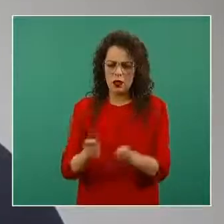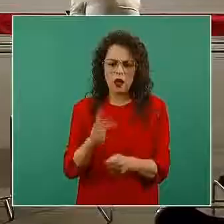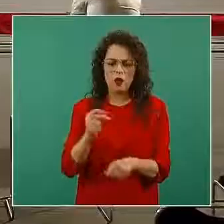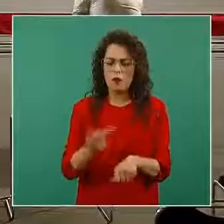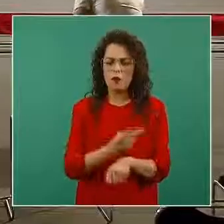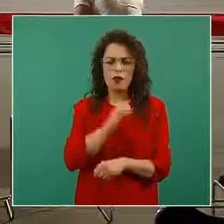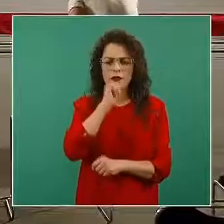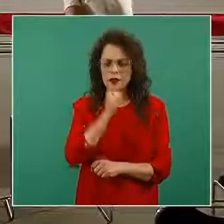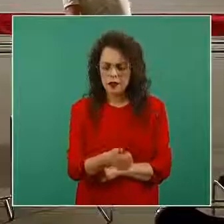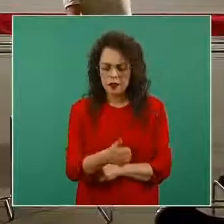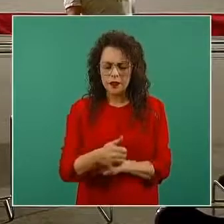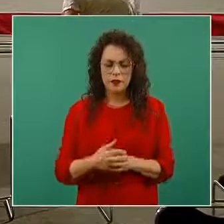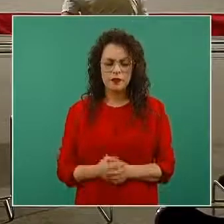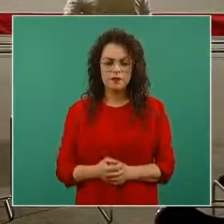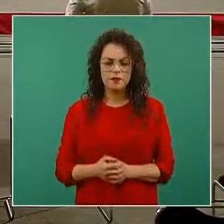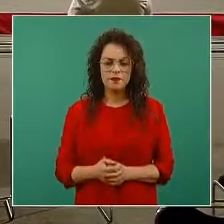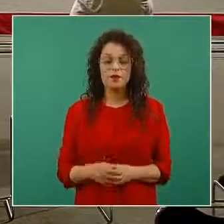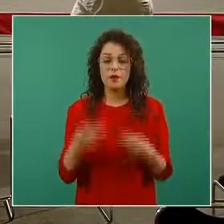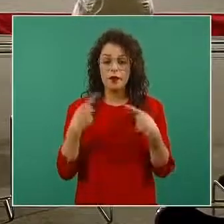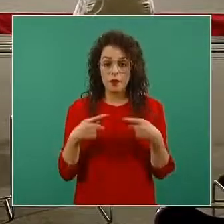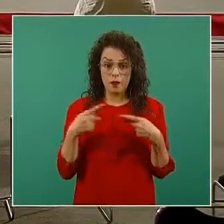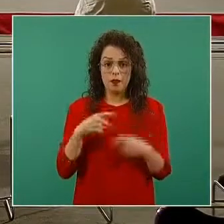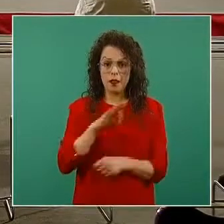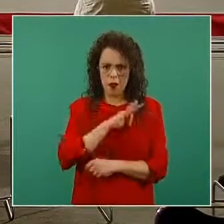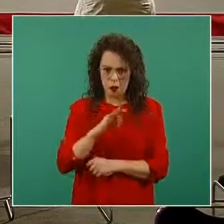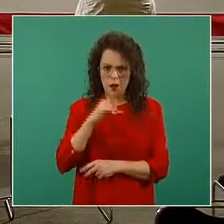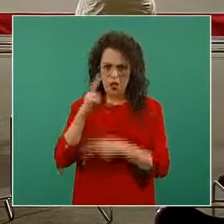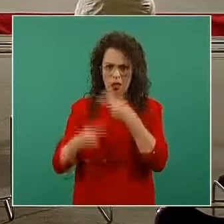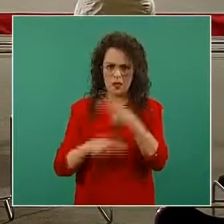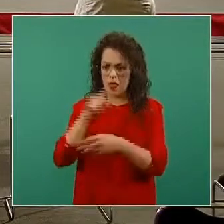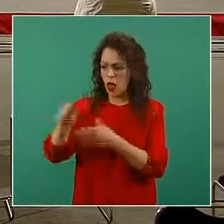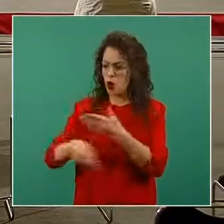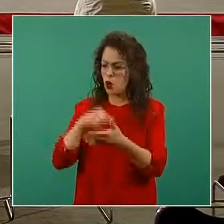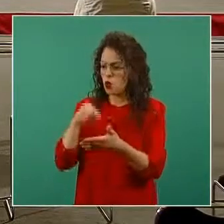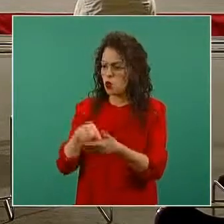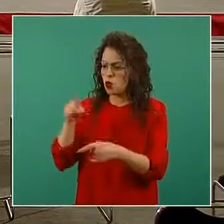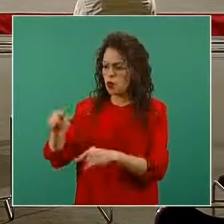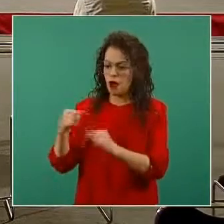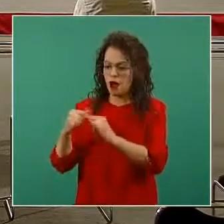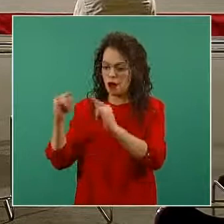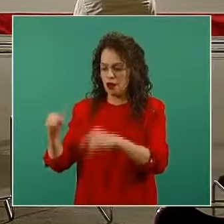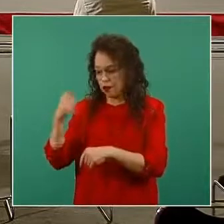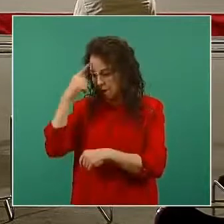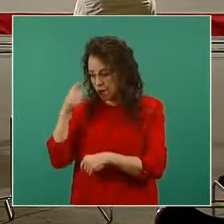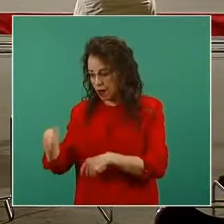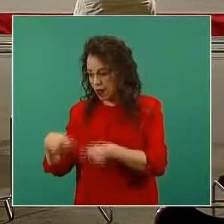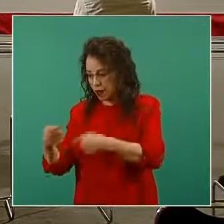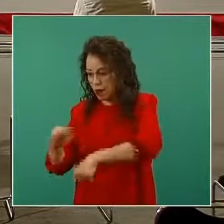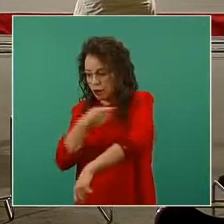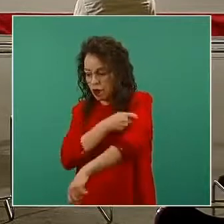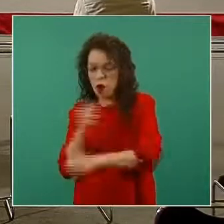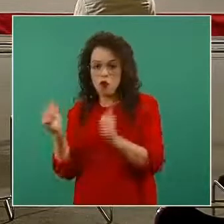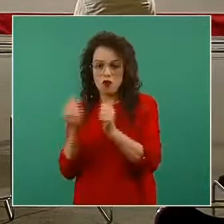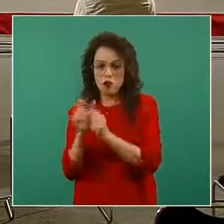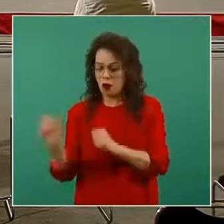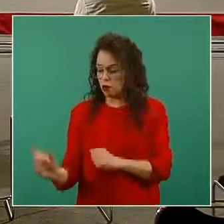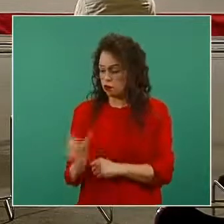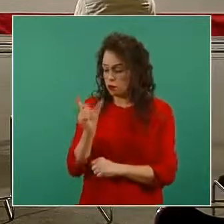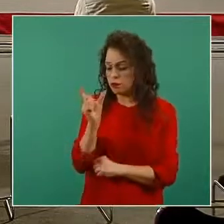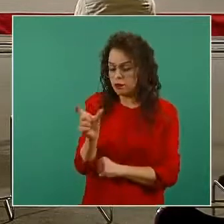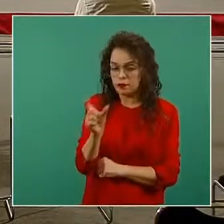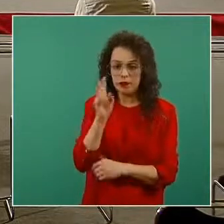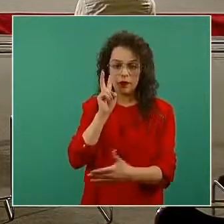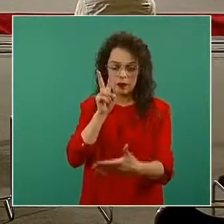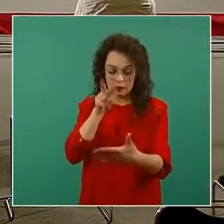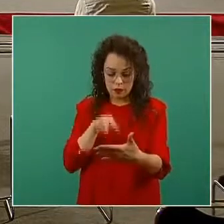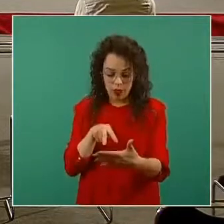realizarse. Las personas pueden acercarse a los puntos de vacunación, llevando obviamente una identificación, y en su momento